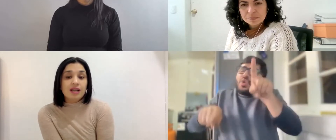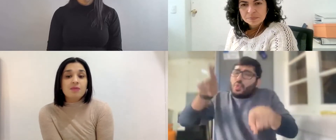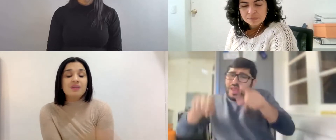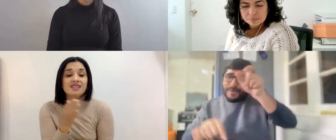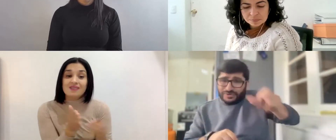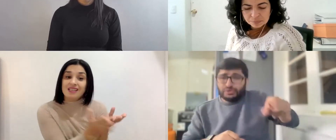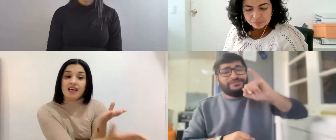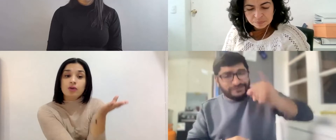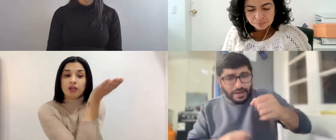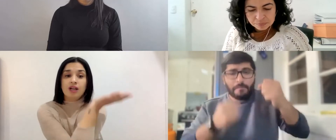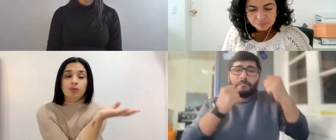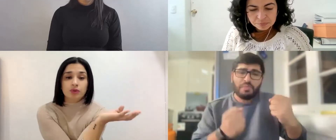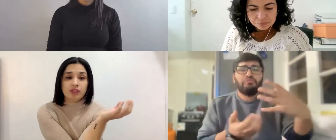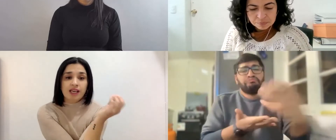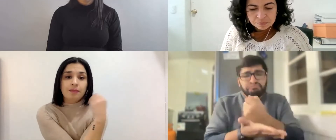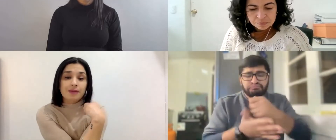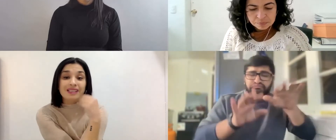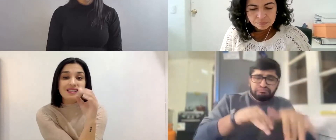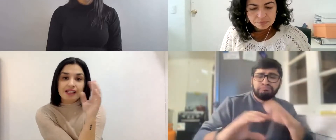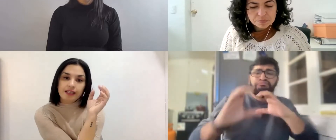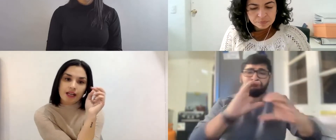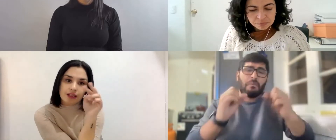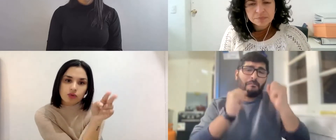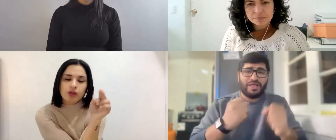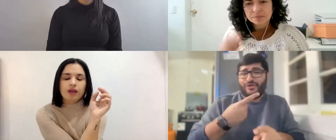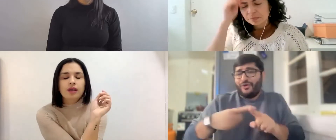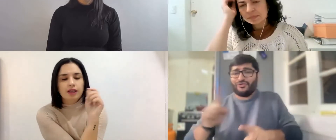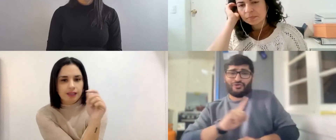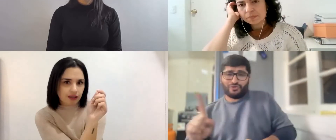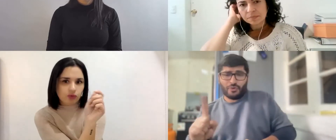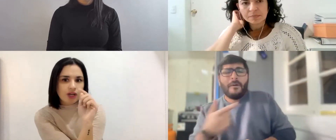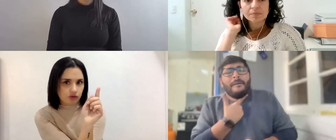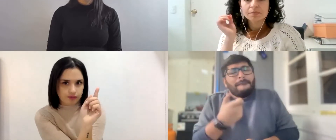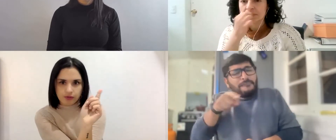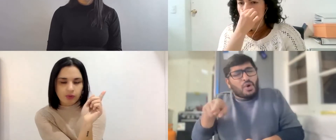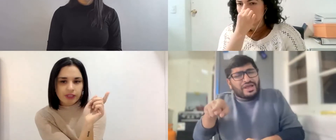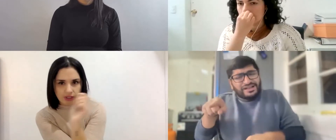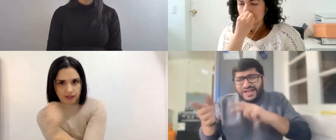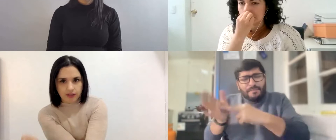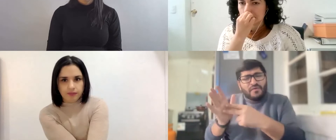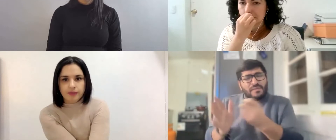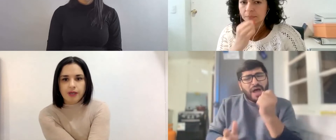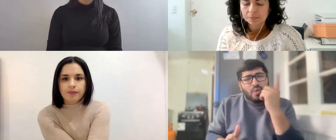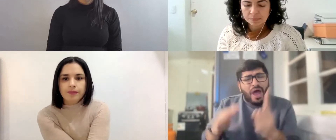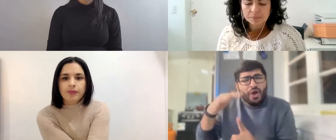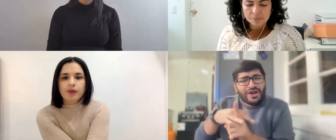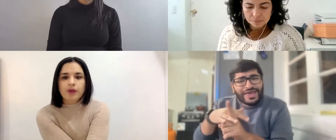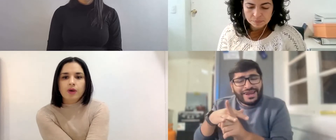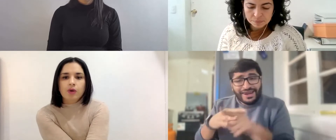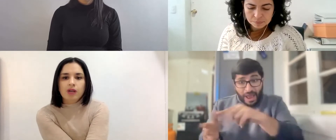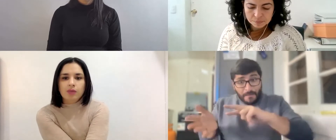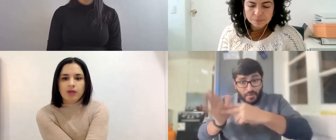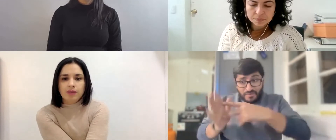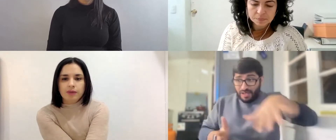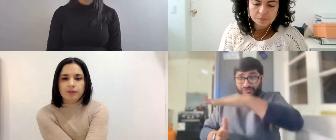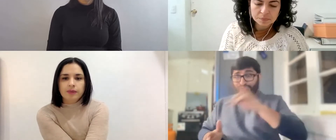tienen la misma accesibilidad en las oportunidades para aprendizaje de la lectura y escritura, no igual que el oyente, ¿ya?